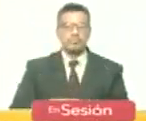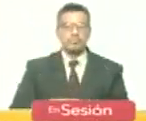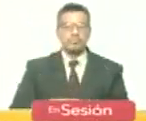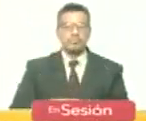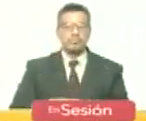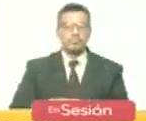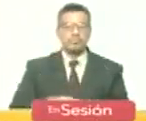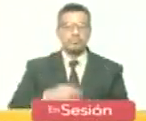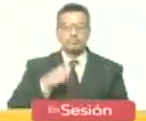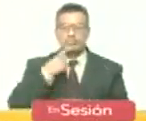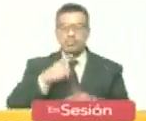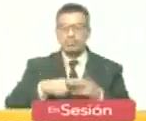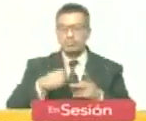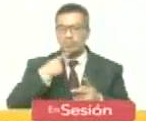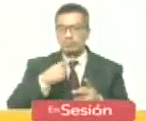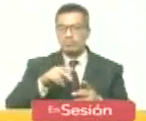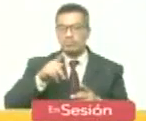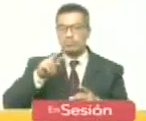Pobrecita Carla.